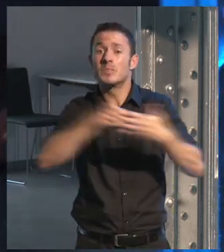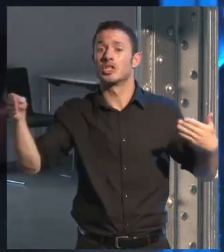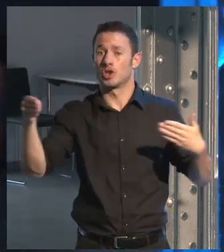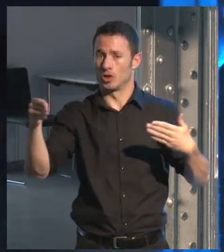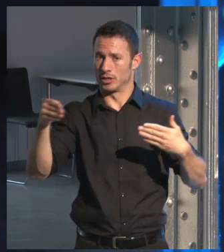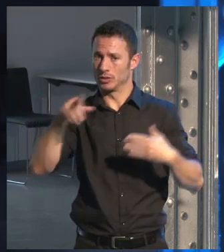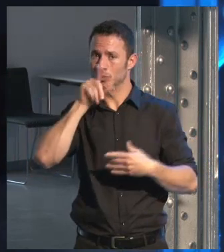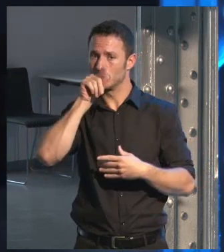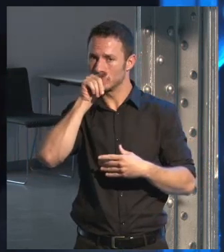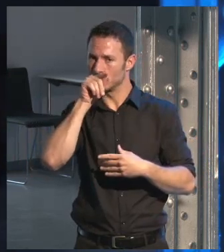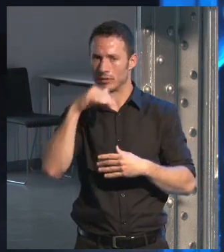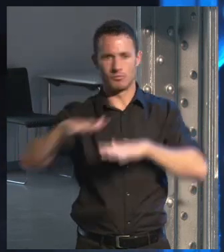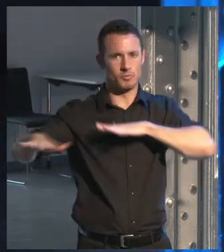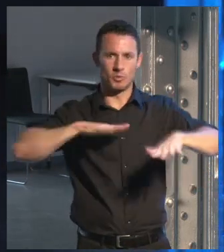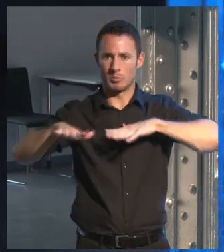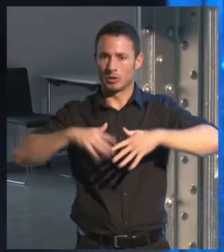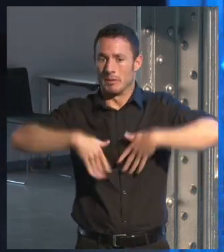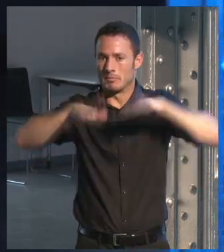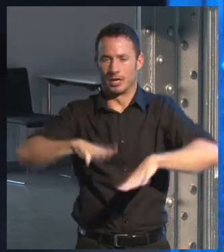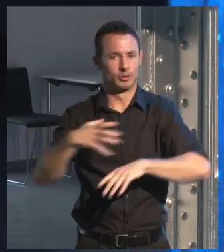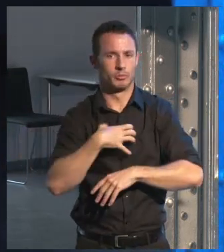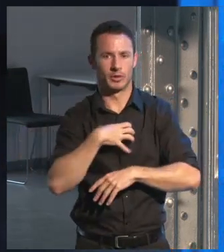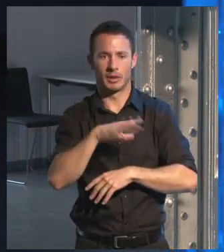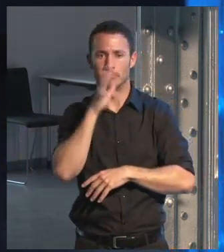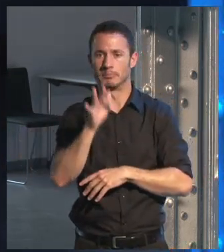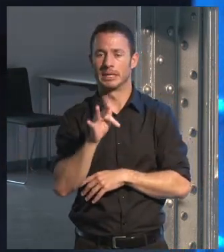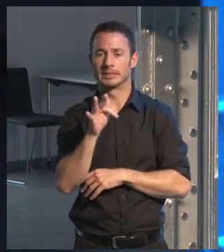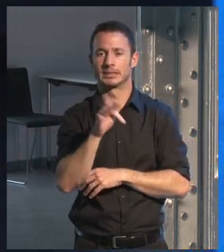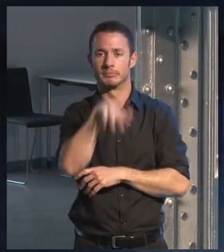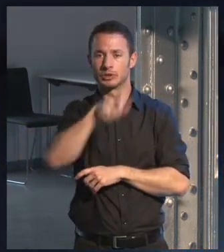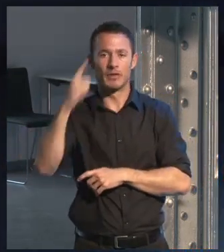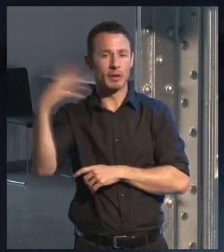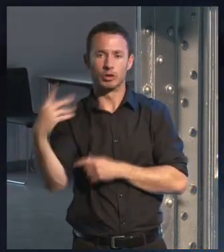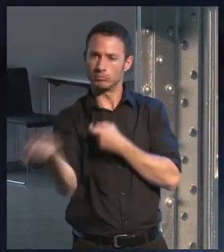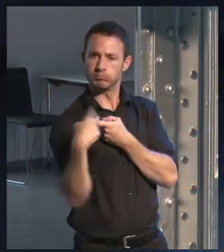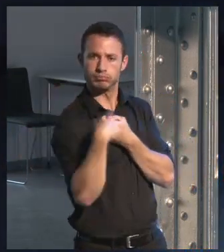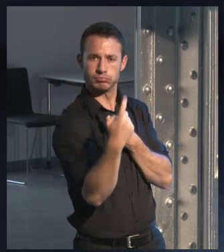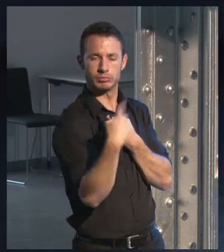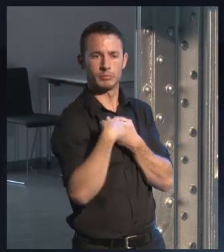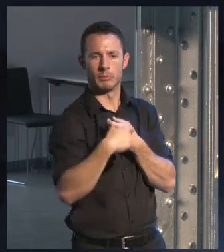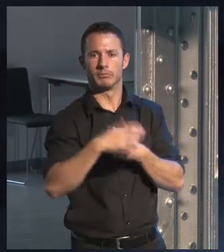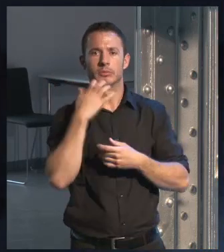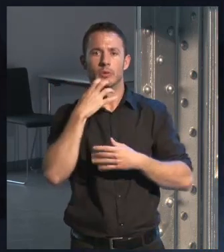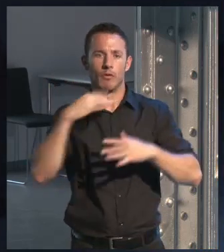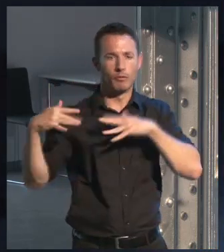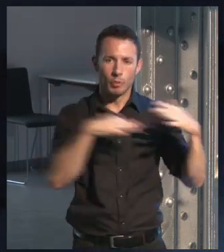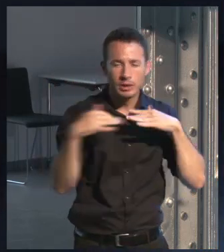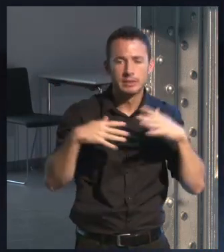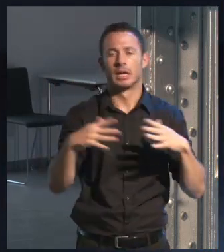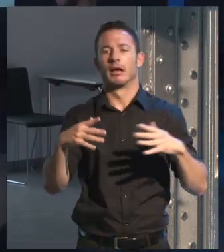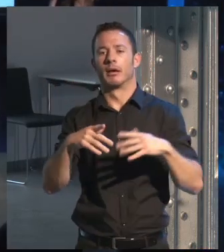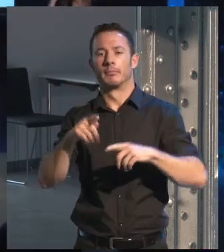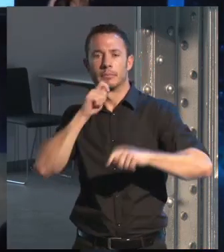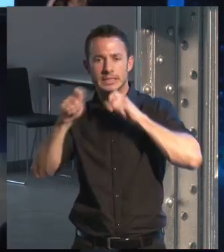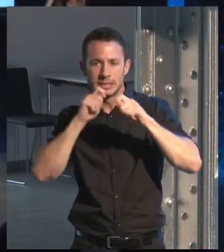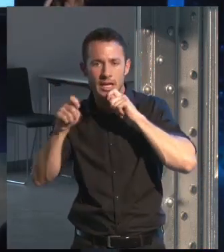bueno, fue un movimiento imparable al que además se empezó a unir un montón de gente famosa, de deportistas, de presentadores, de gente de la música. Y aprovechando